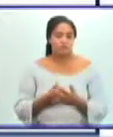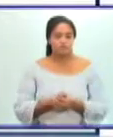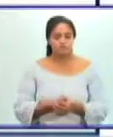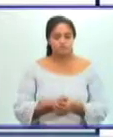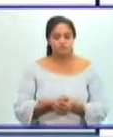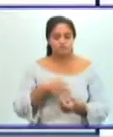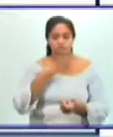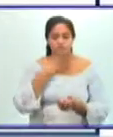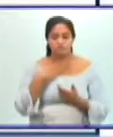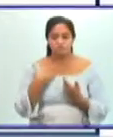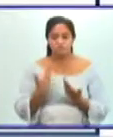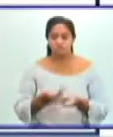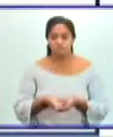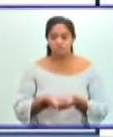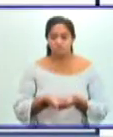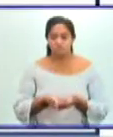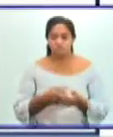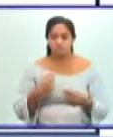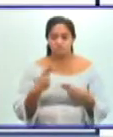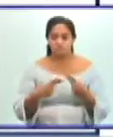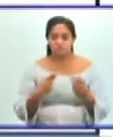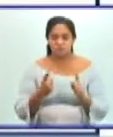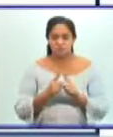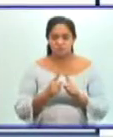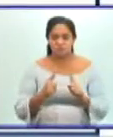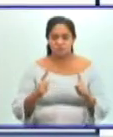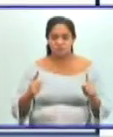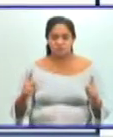cómo elaboraste tu proporción?